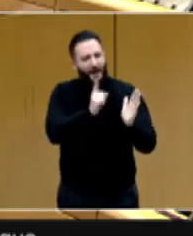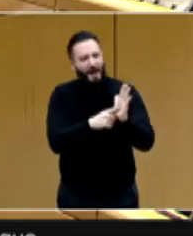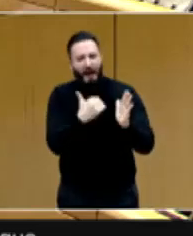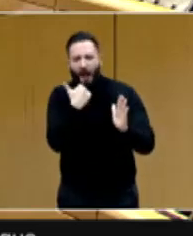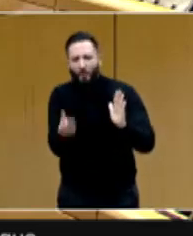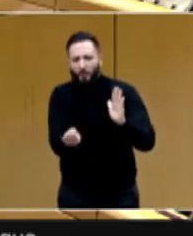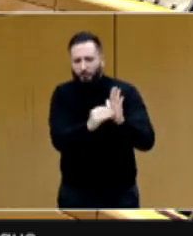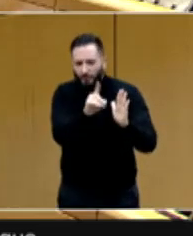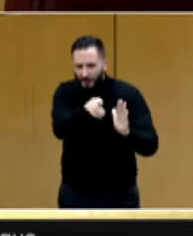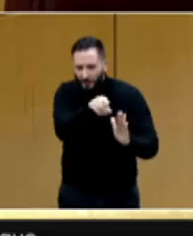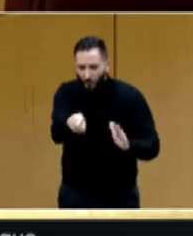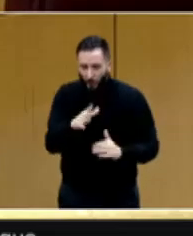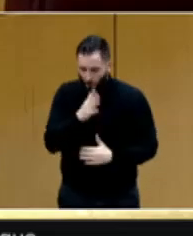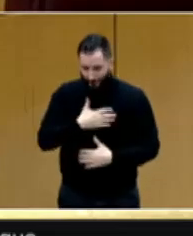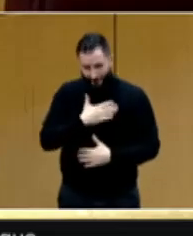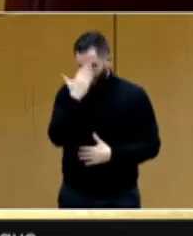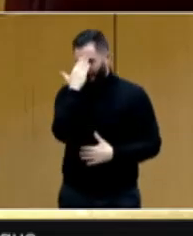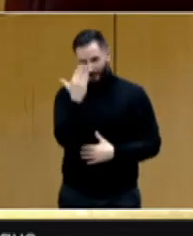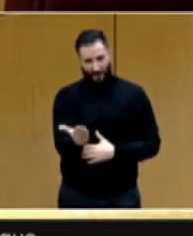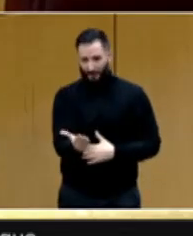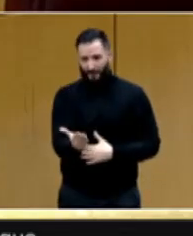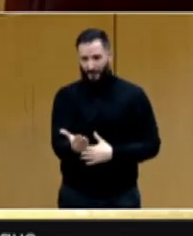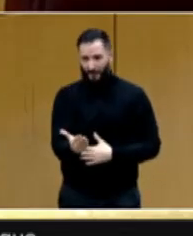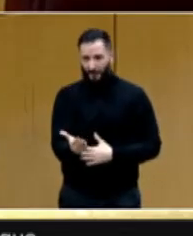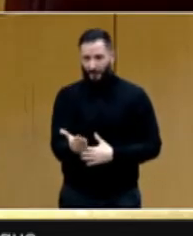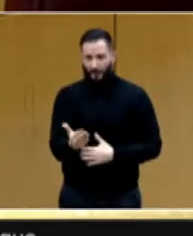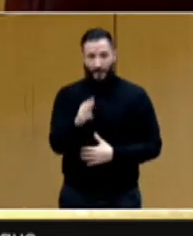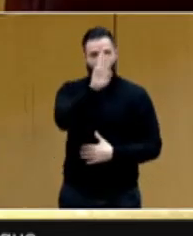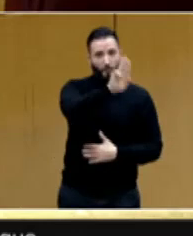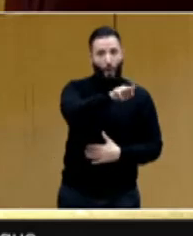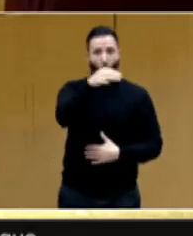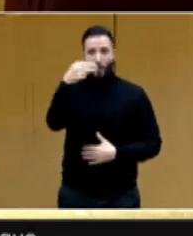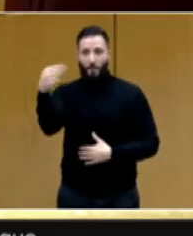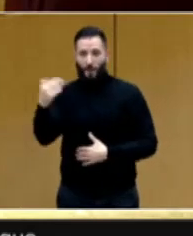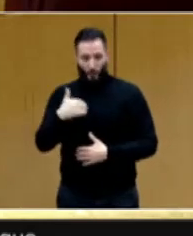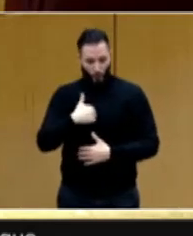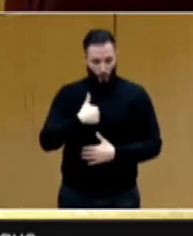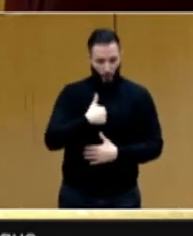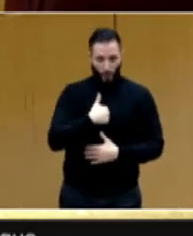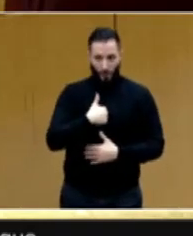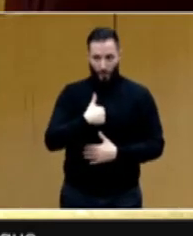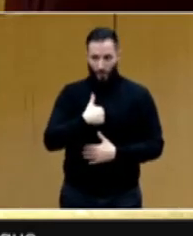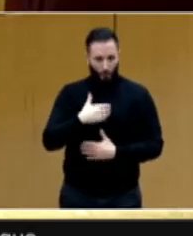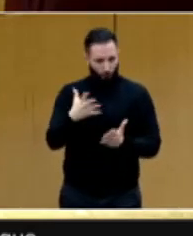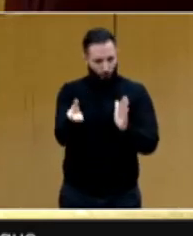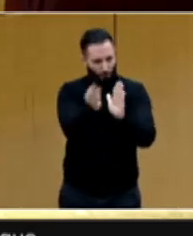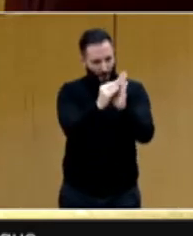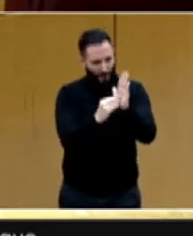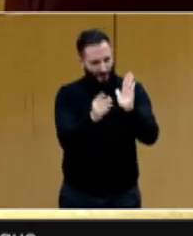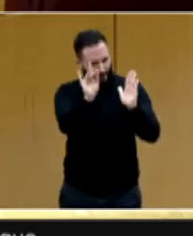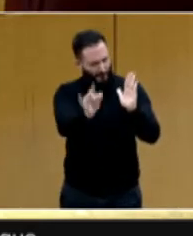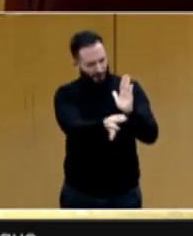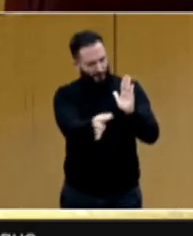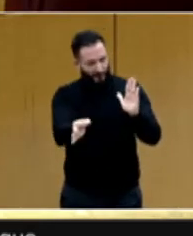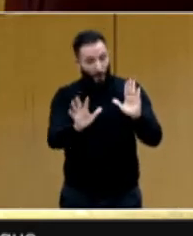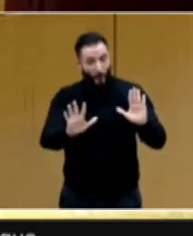Porque sinceramente o sea el papel Powerpoint aporta soporta todo pero luego es la